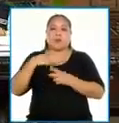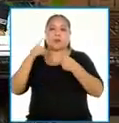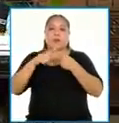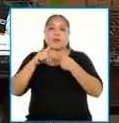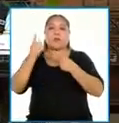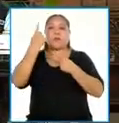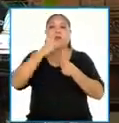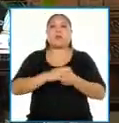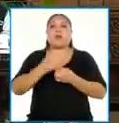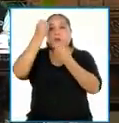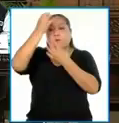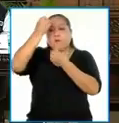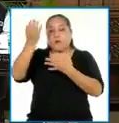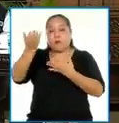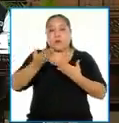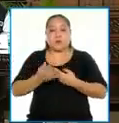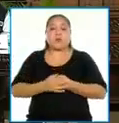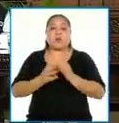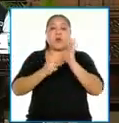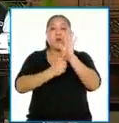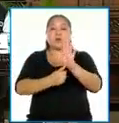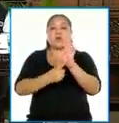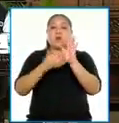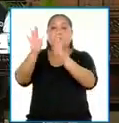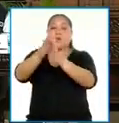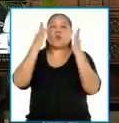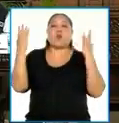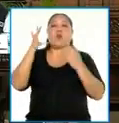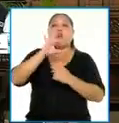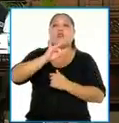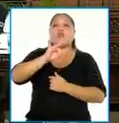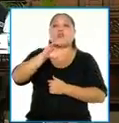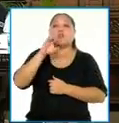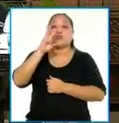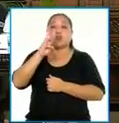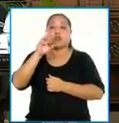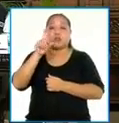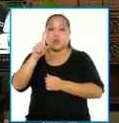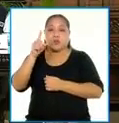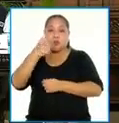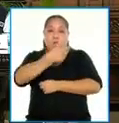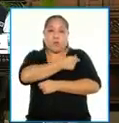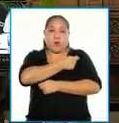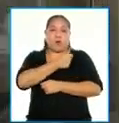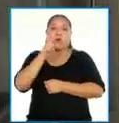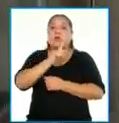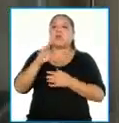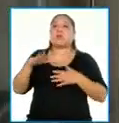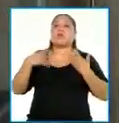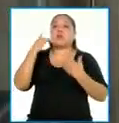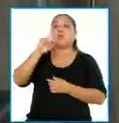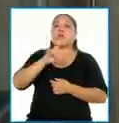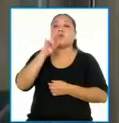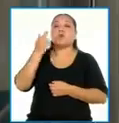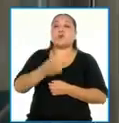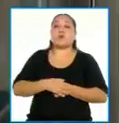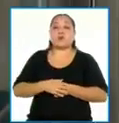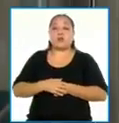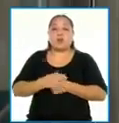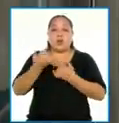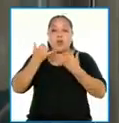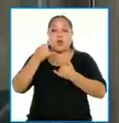con una información que ha sido revelada por un diario acerca de 861 vacunas de Sinopharm que no se pueden utilizar en medio